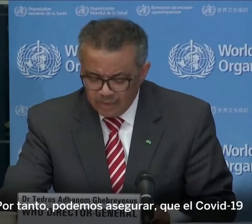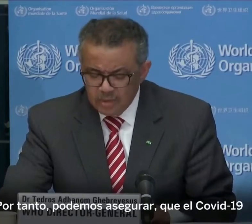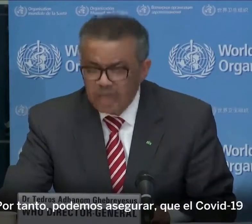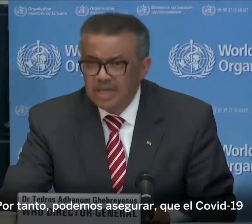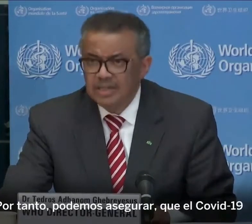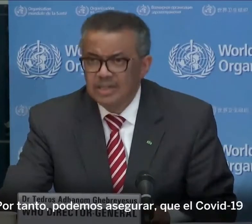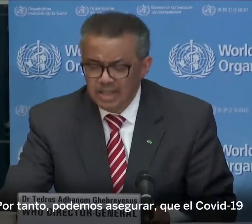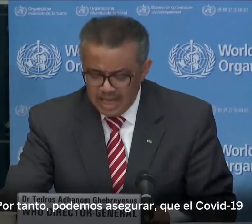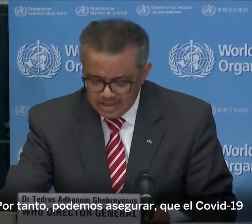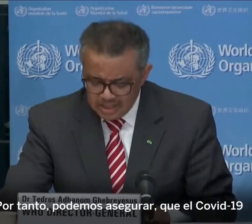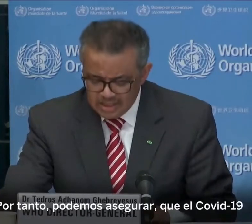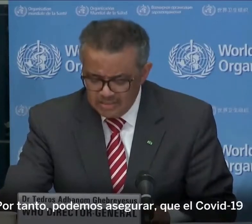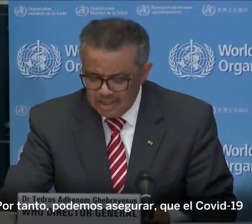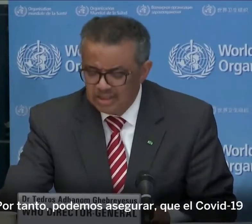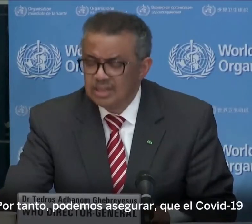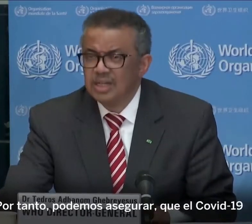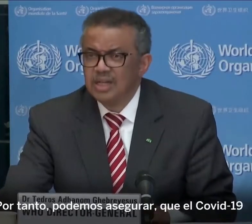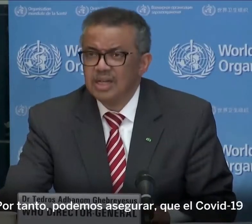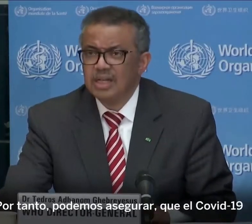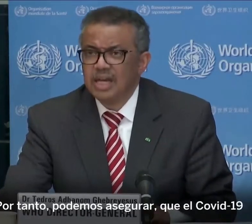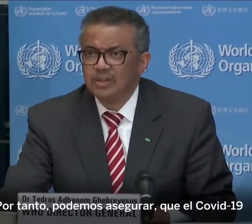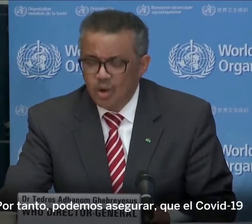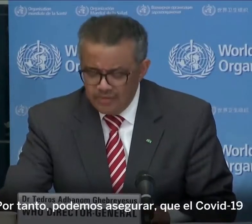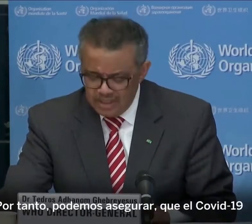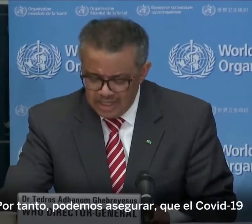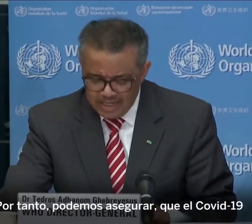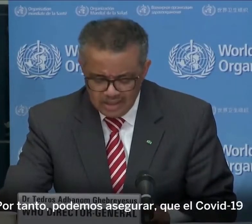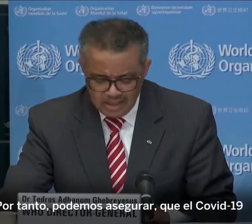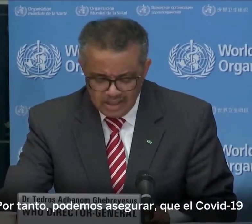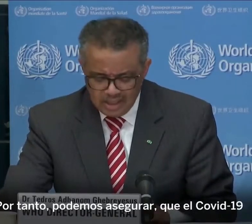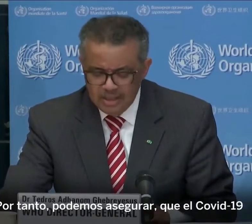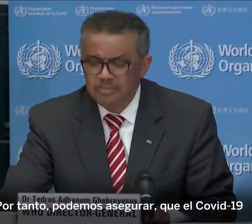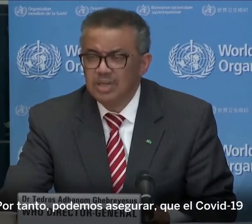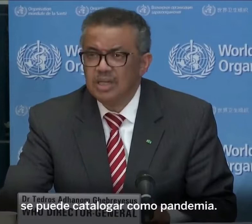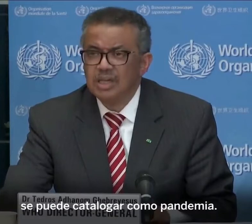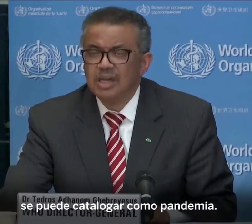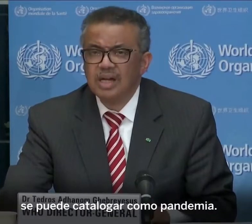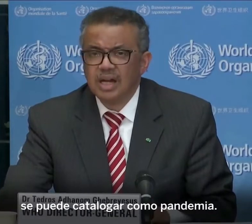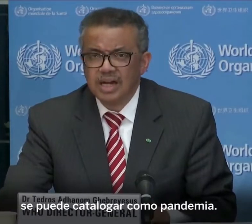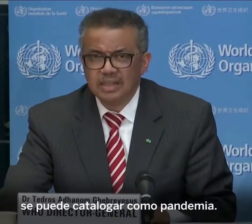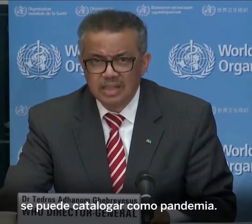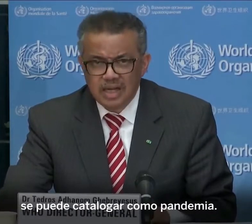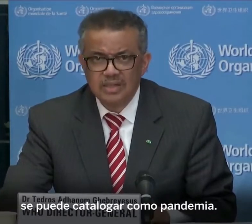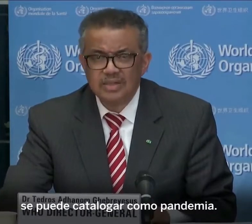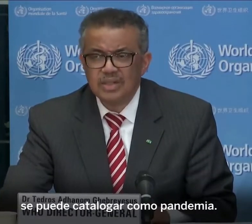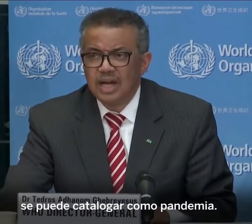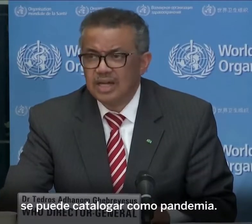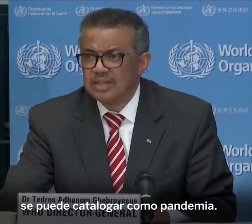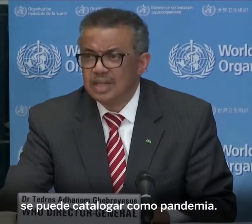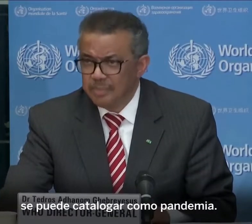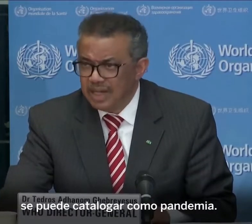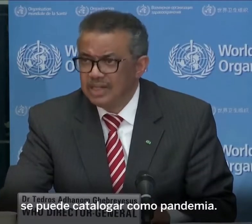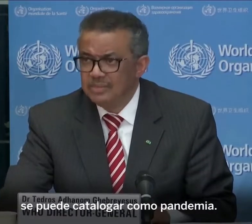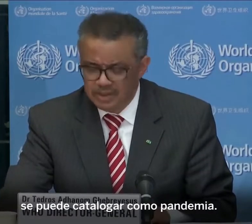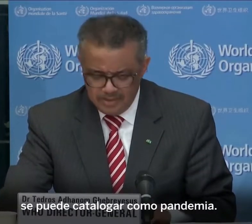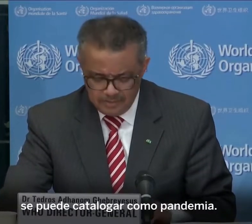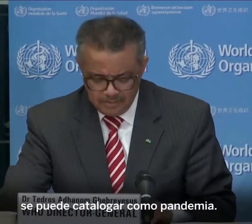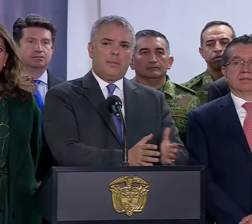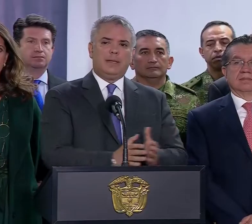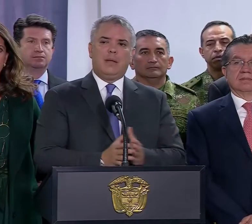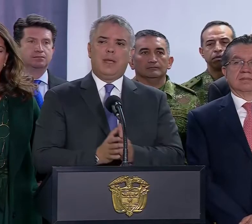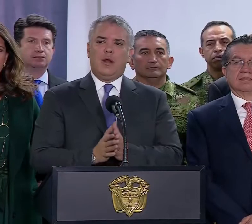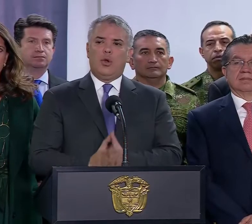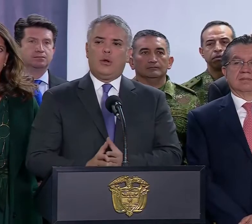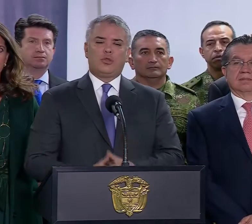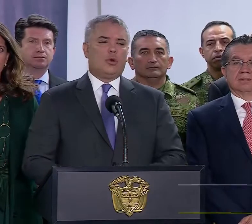We have therefore made the assessment that COVID-19 can be characterized as a pandemic.